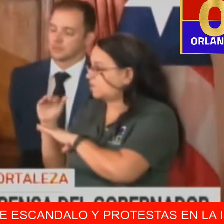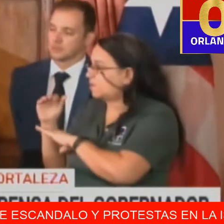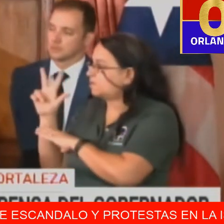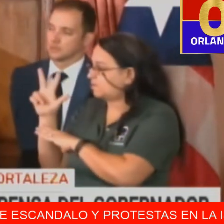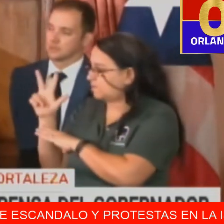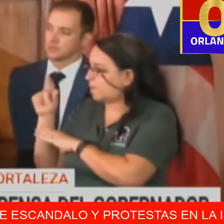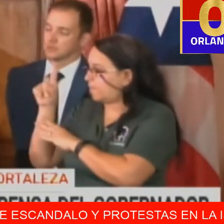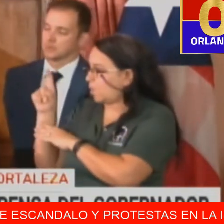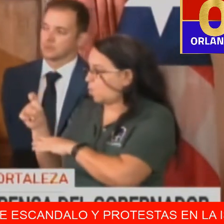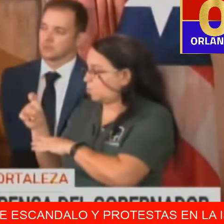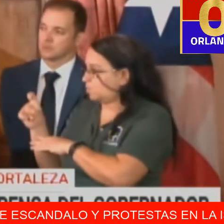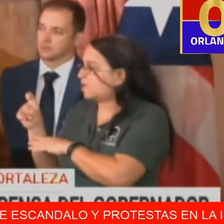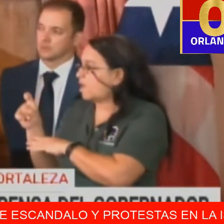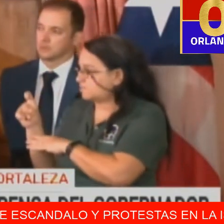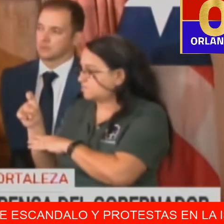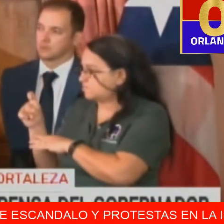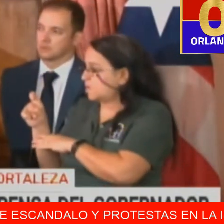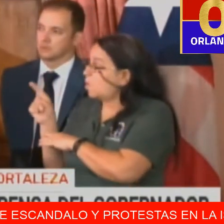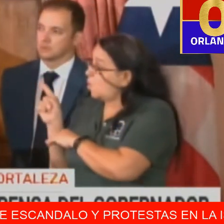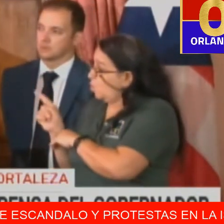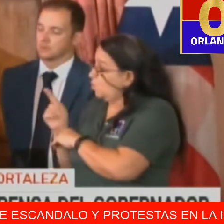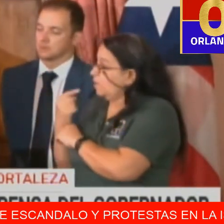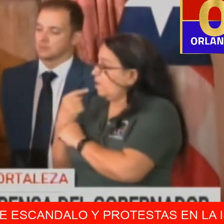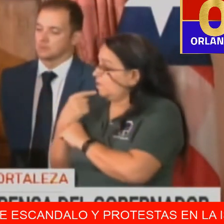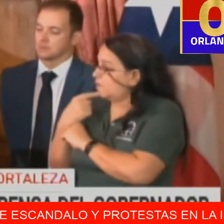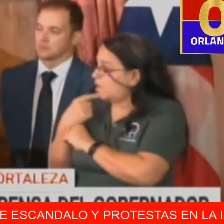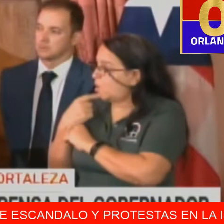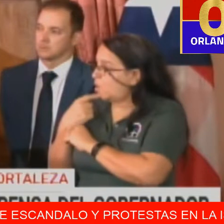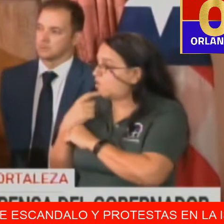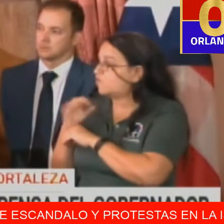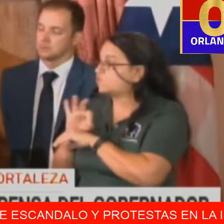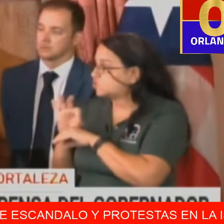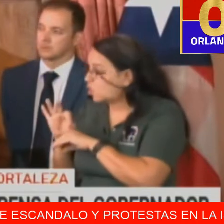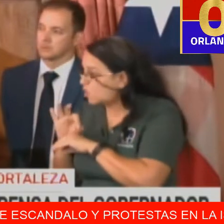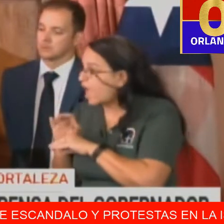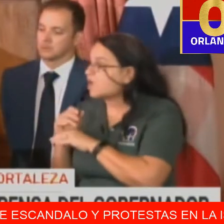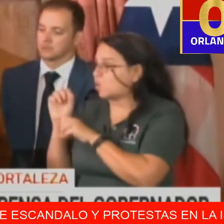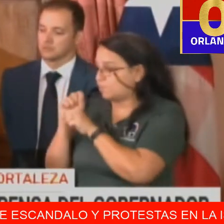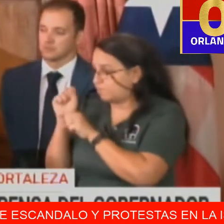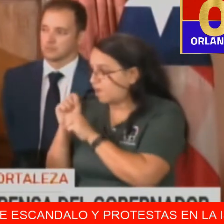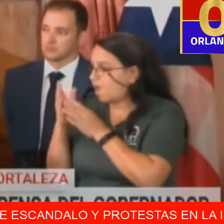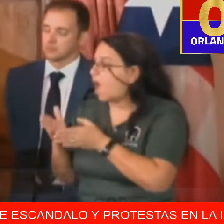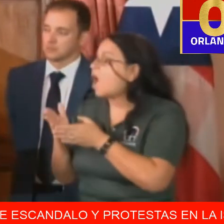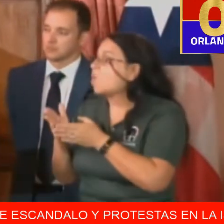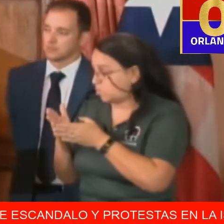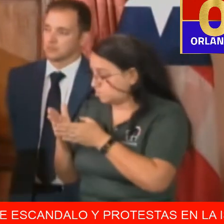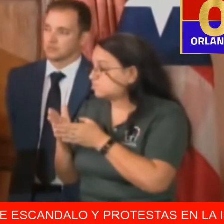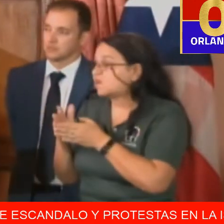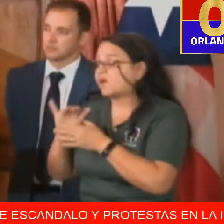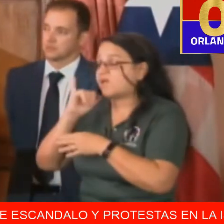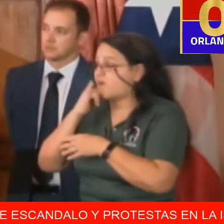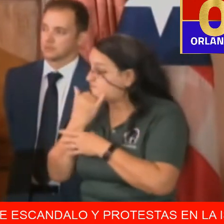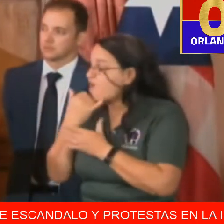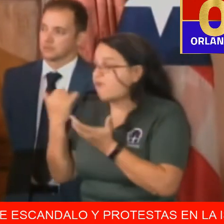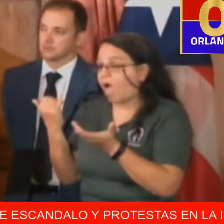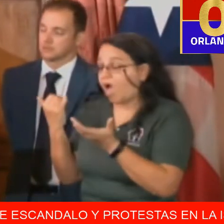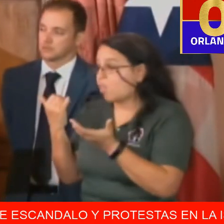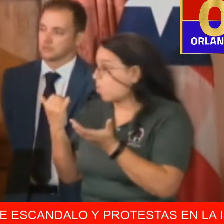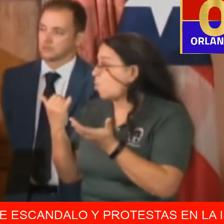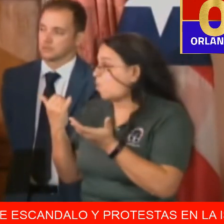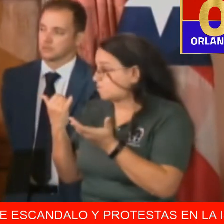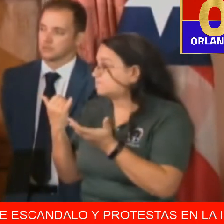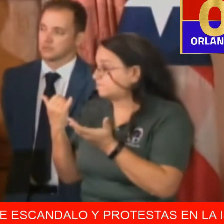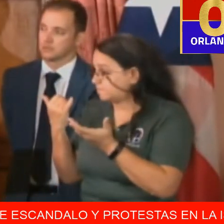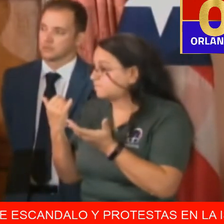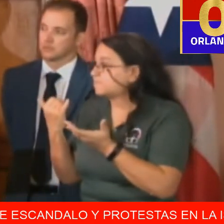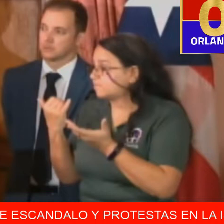manera de que no es estándar. Te voy a dar un ejemplo que nunca daba. Cuando yo llegué la primera vez al